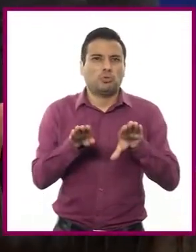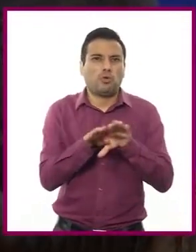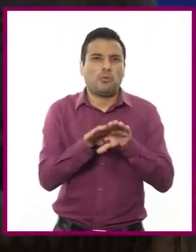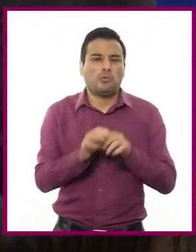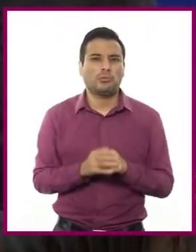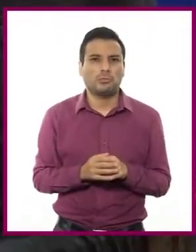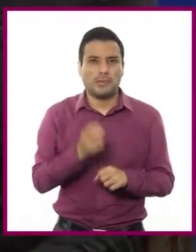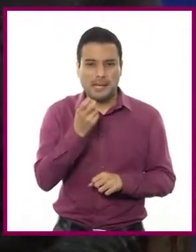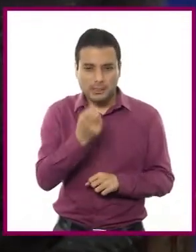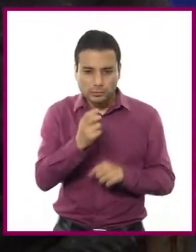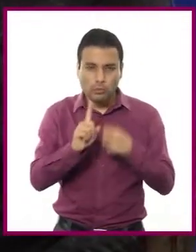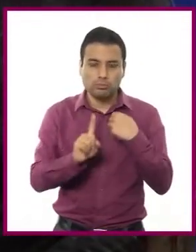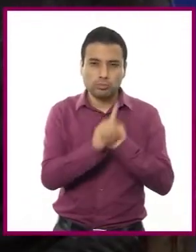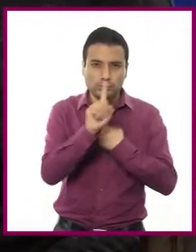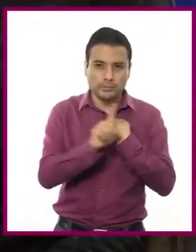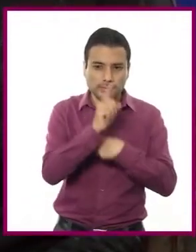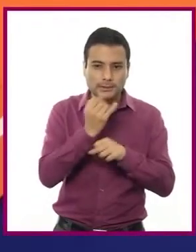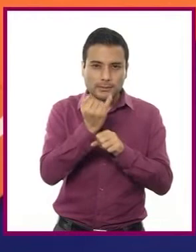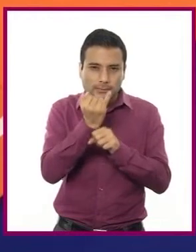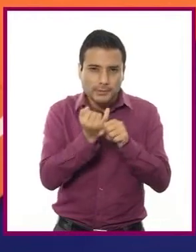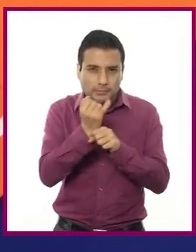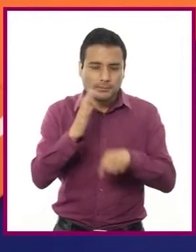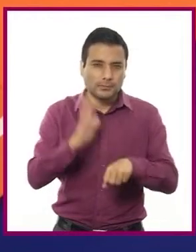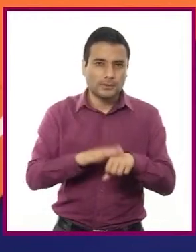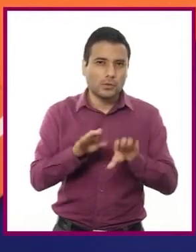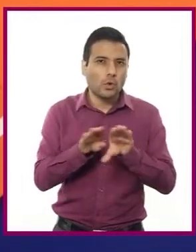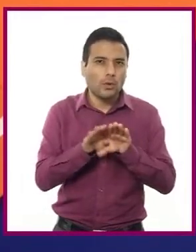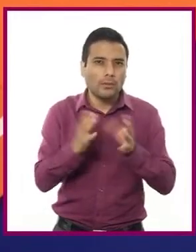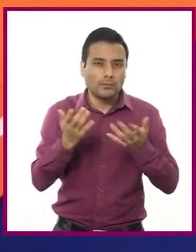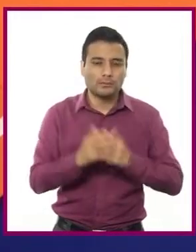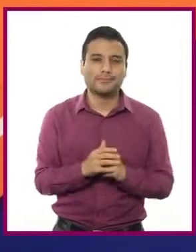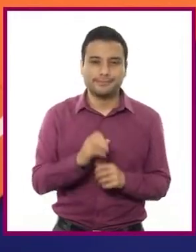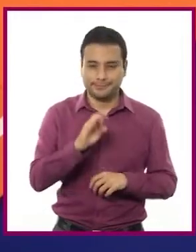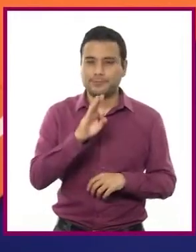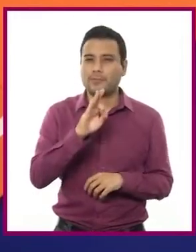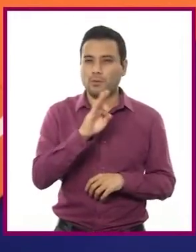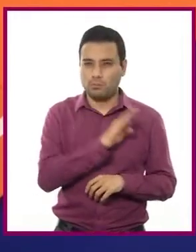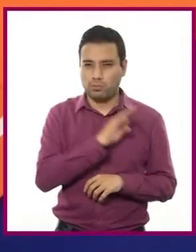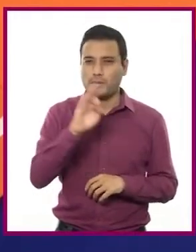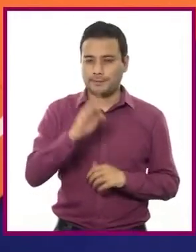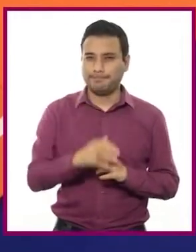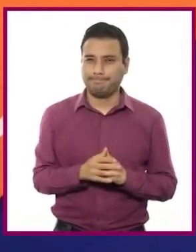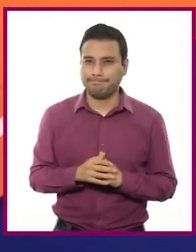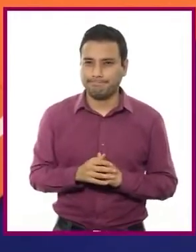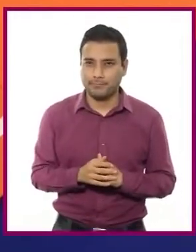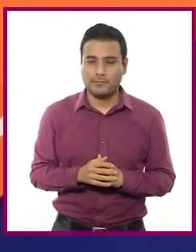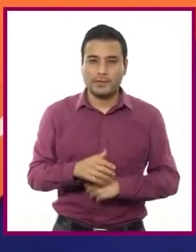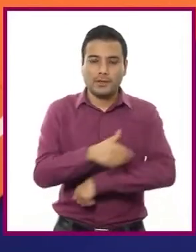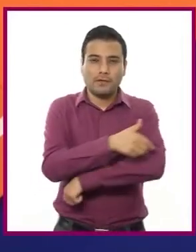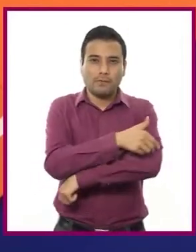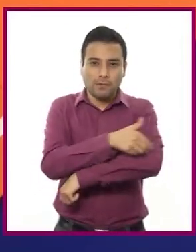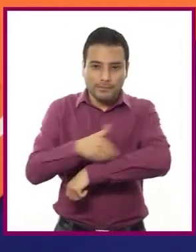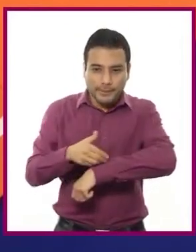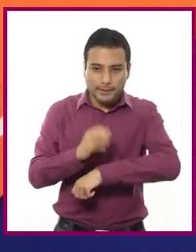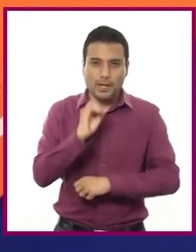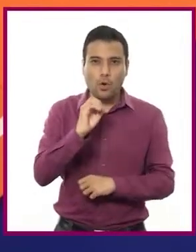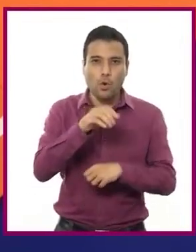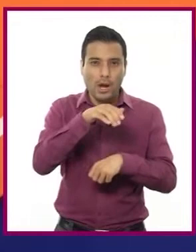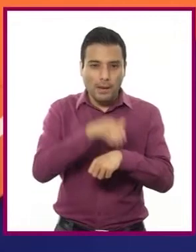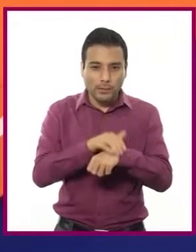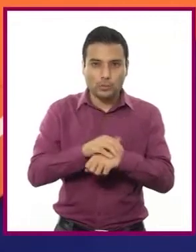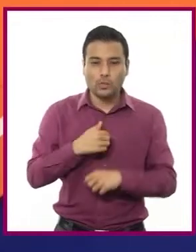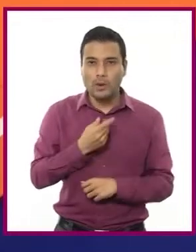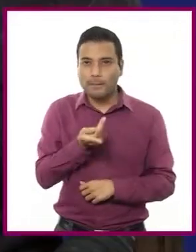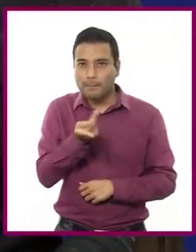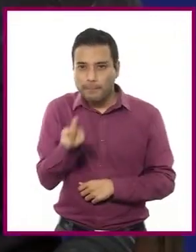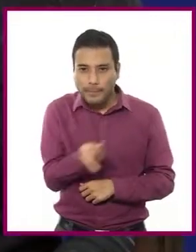acerca de estos u otros problemas sociales? Lo que podemos hacer es preguntar con nuestros familiares o conocidos acerca de